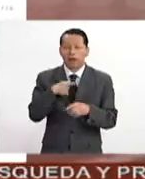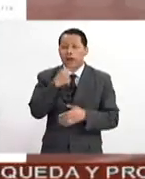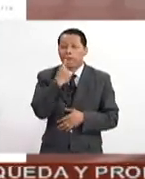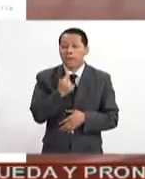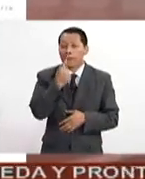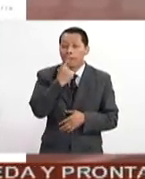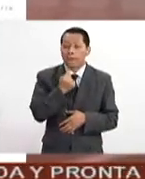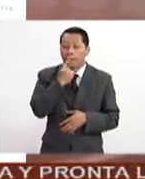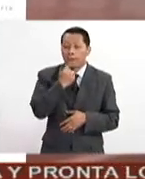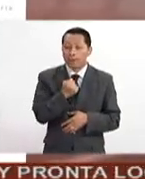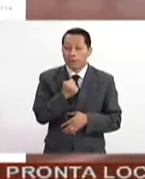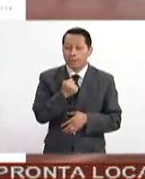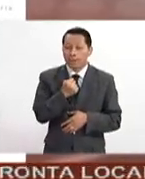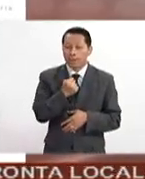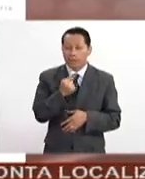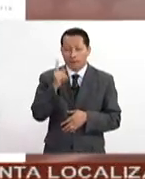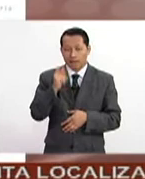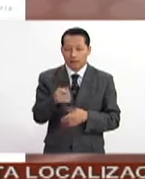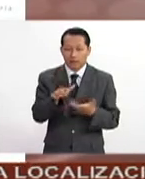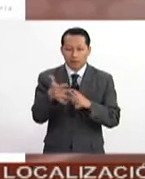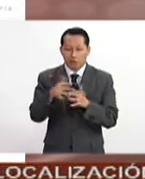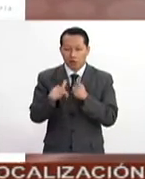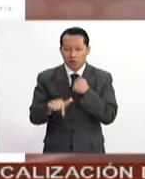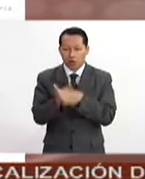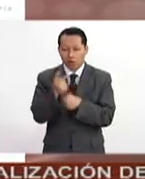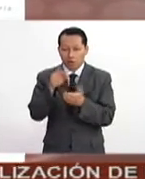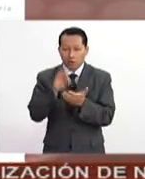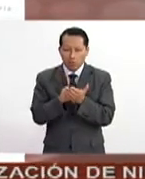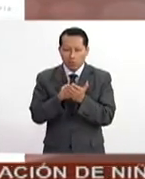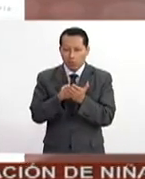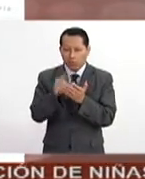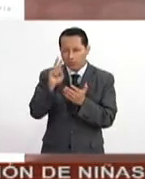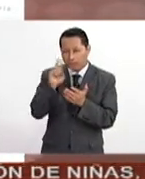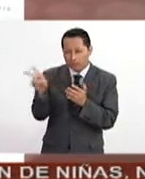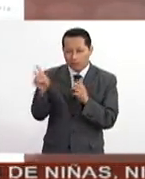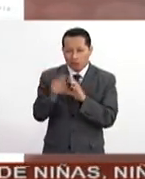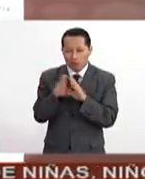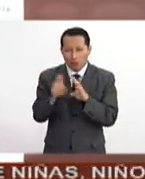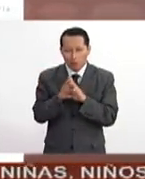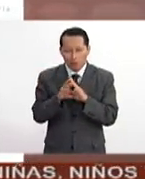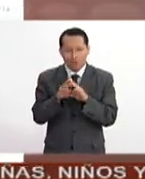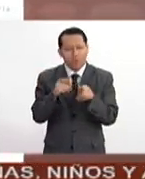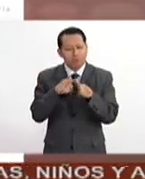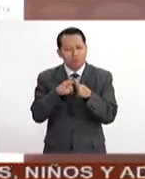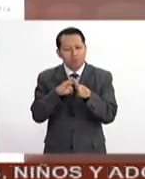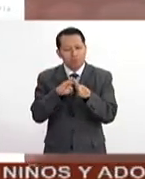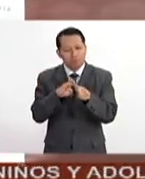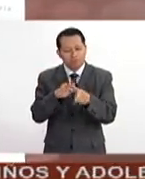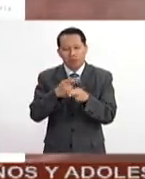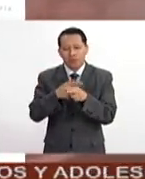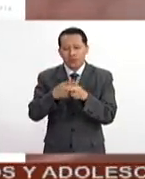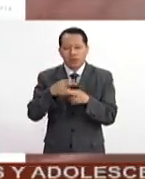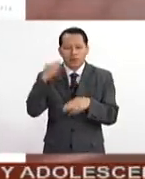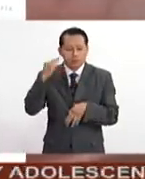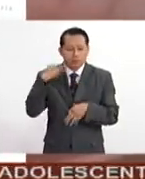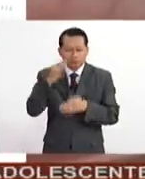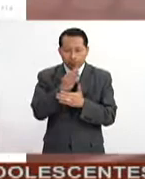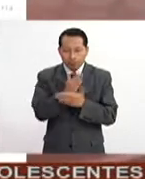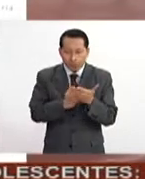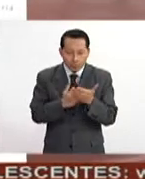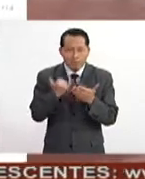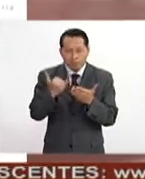roja, que está en alrededor de 12 puntos. Vean cómo va, digamos, se mantiene hasta mediados de marzo y